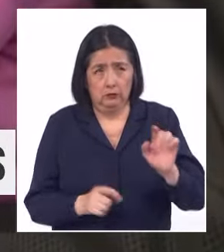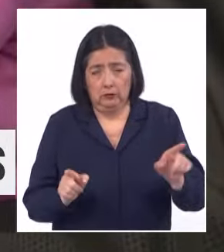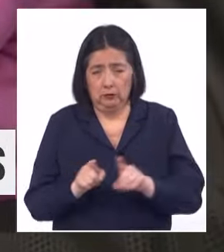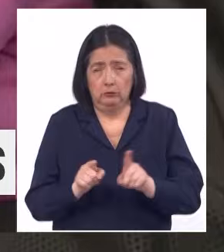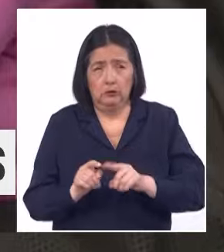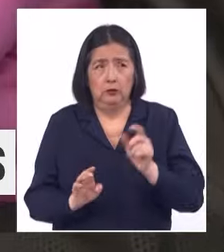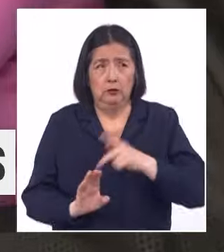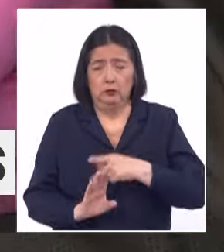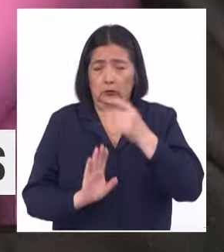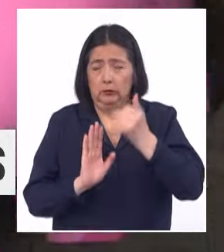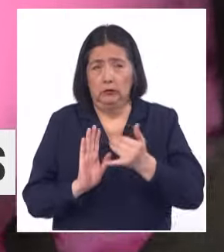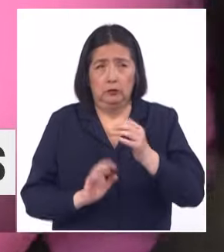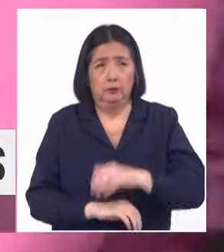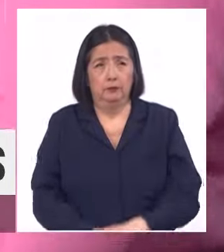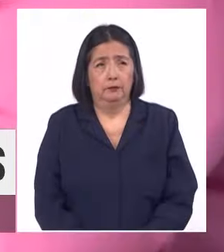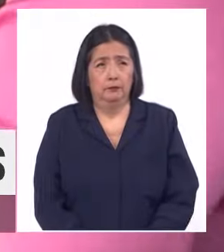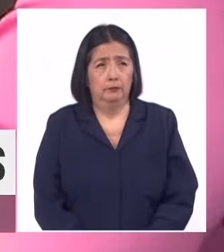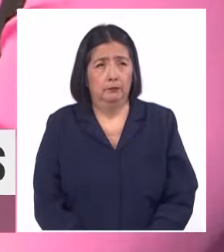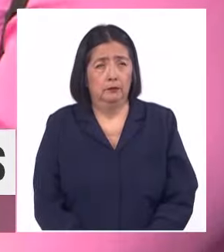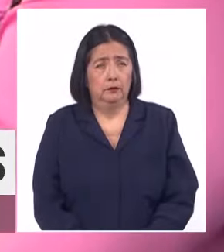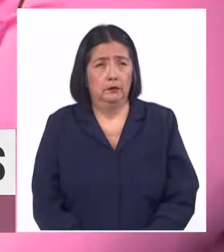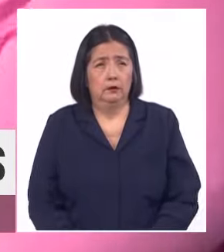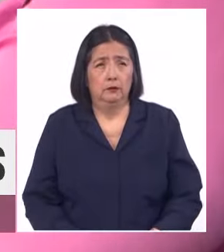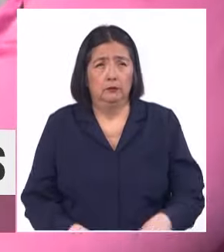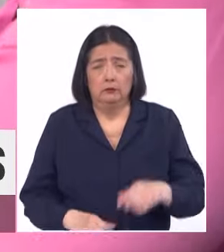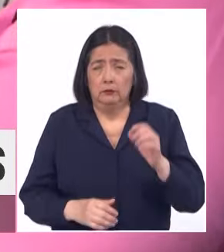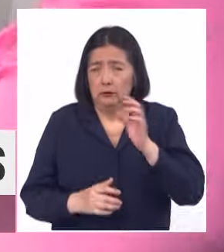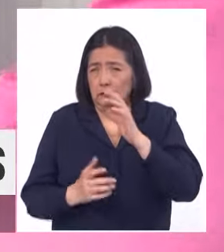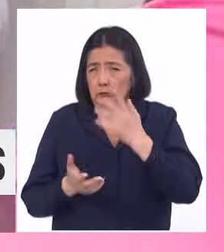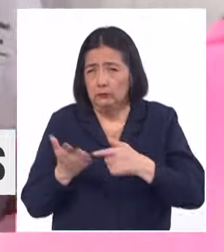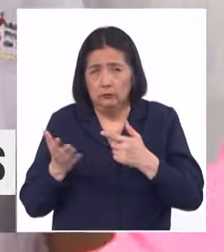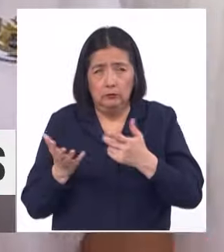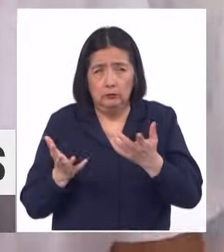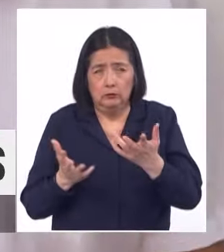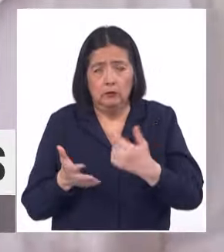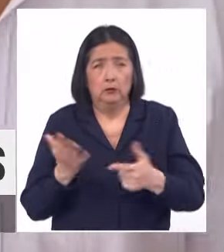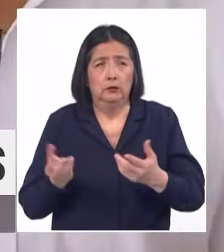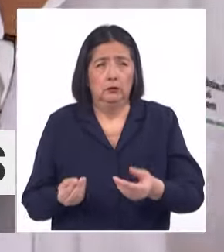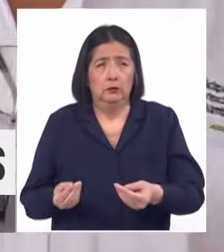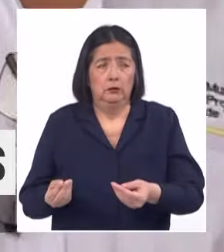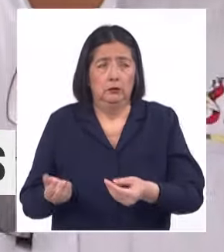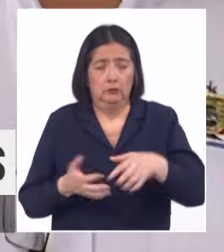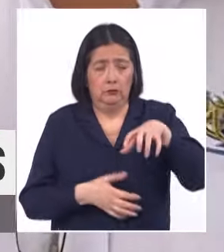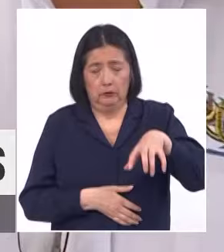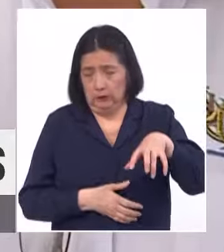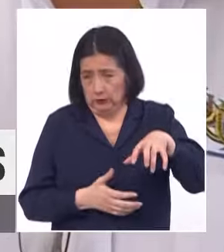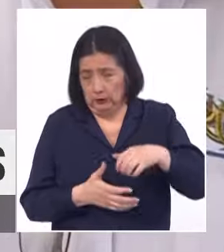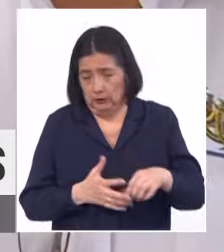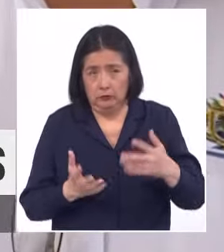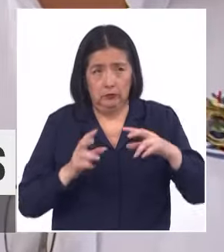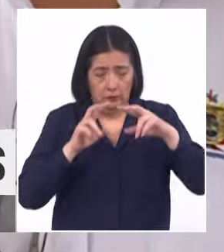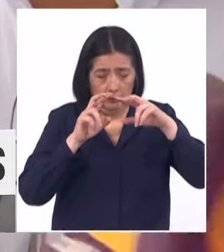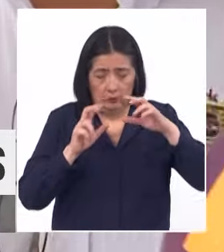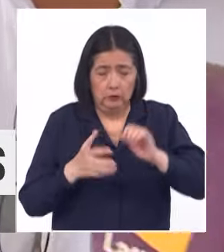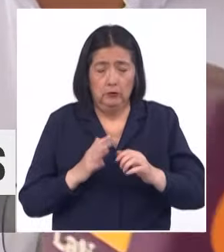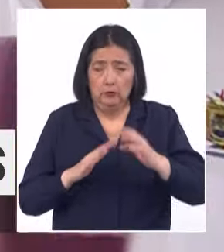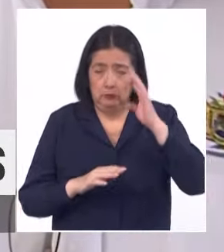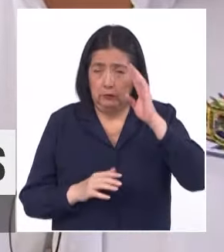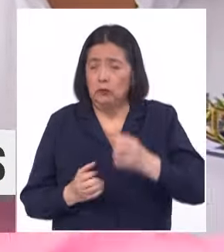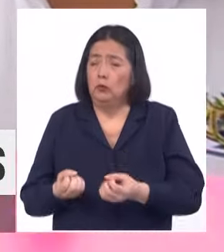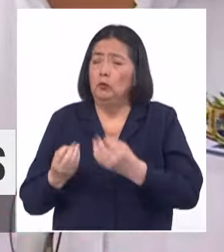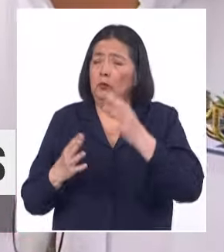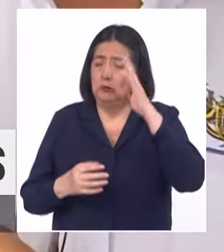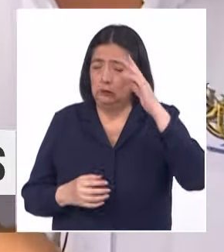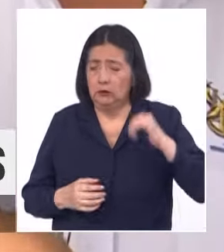un proyecto importante para buscar recibir un centro de operaciones de seguridad en Aguas Verdes, nuestras comisarías. ¿Cuántos serenos tiene